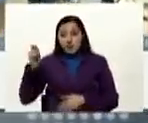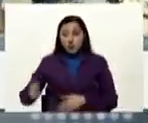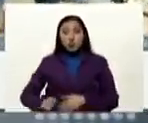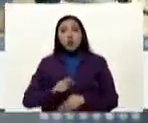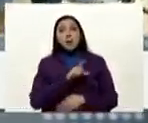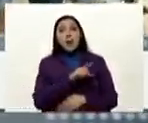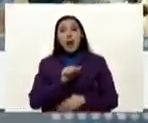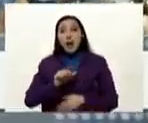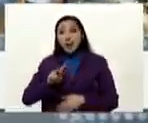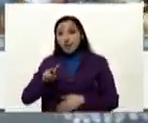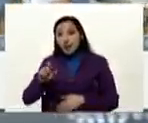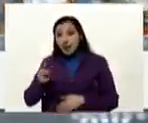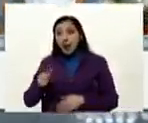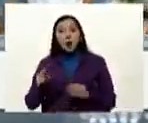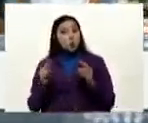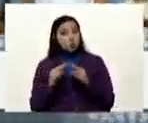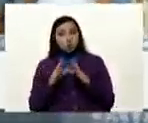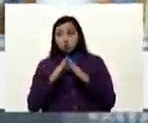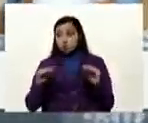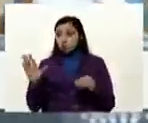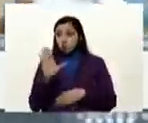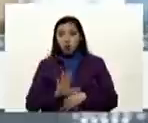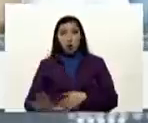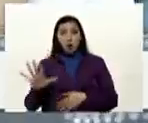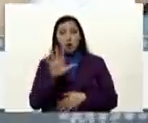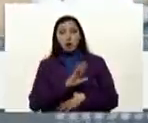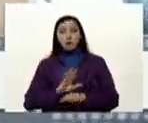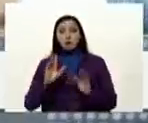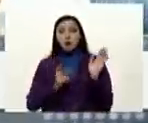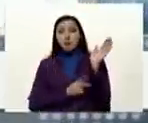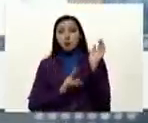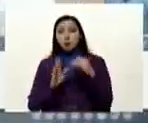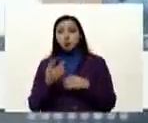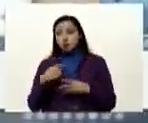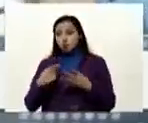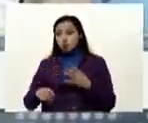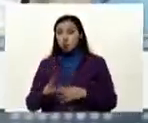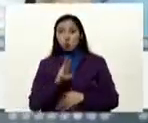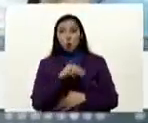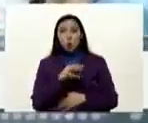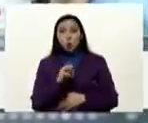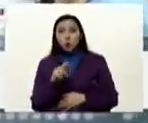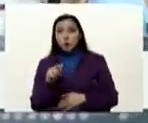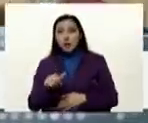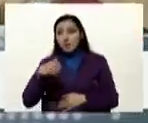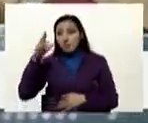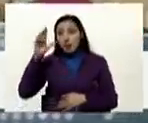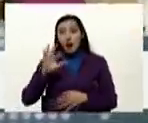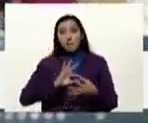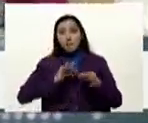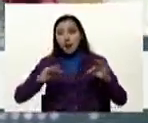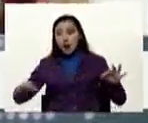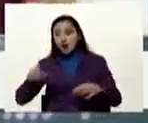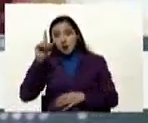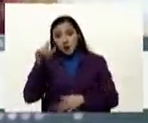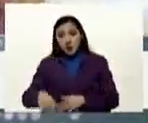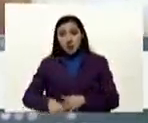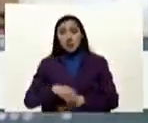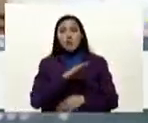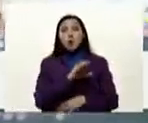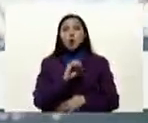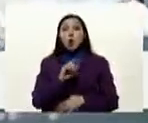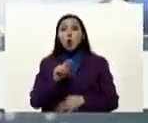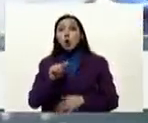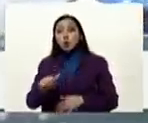época. Conoce todos esos rincones de La Vega, Montalbán, El Paraíso, la Cota 905, toda